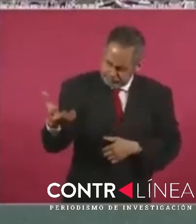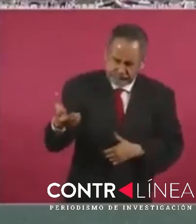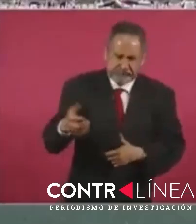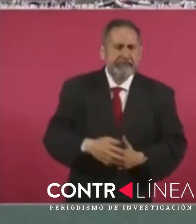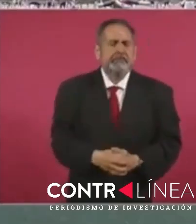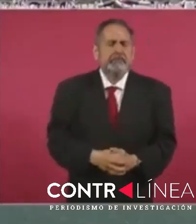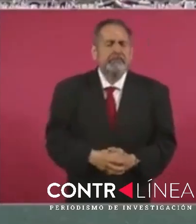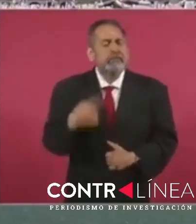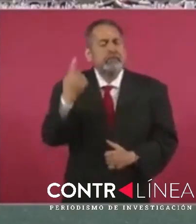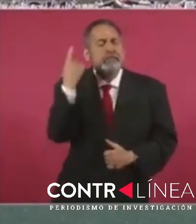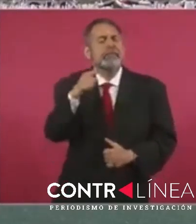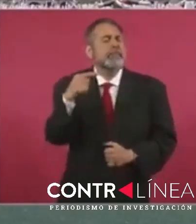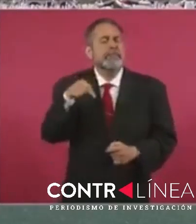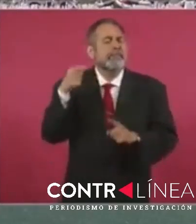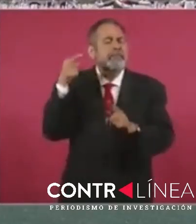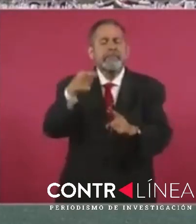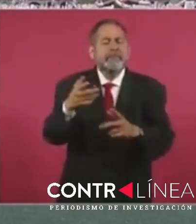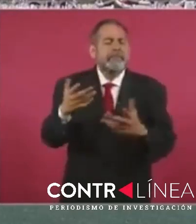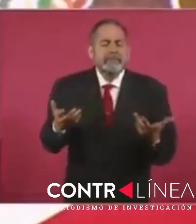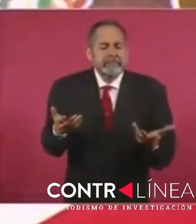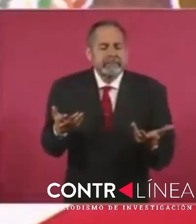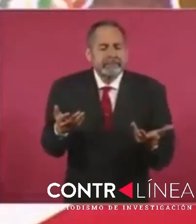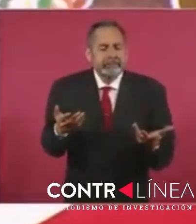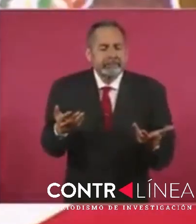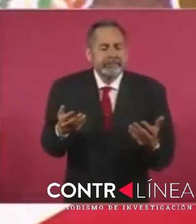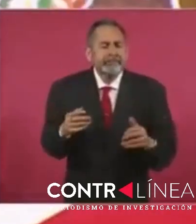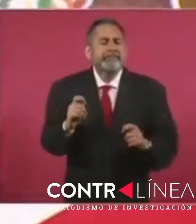con el propósito